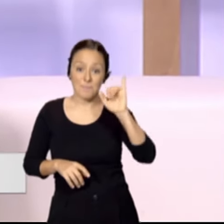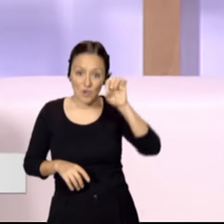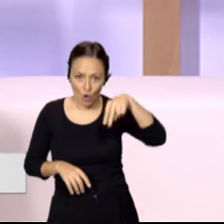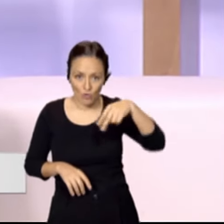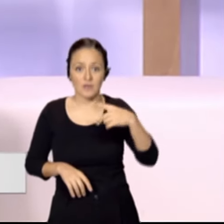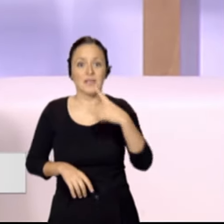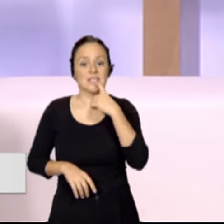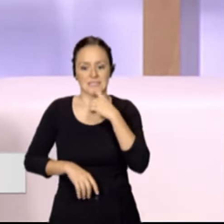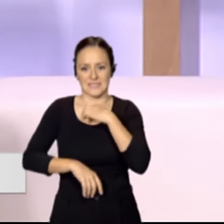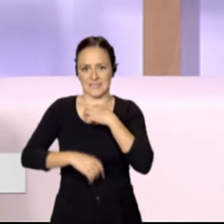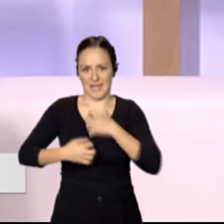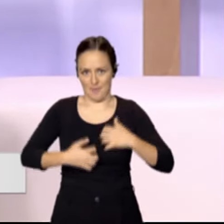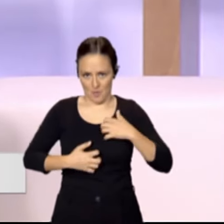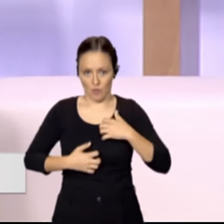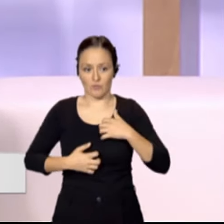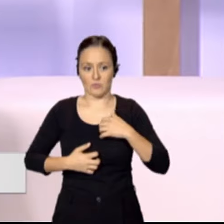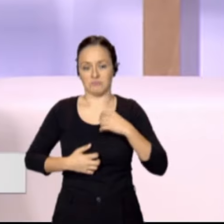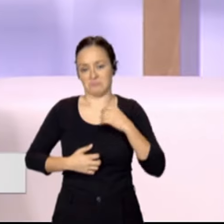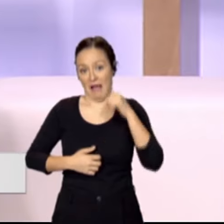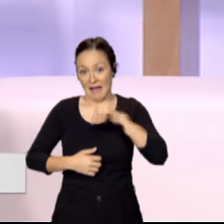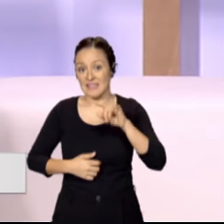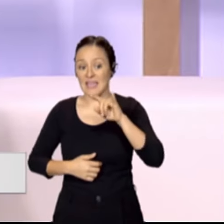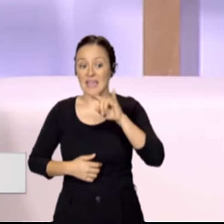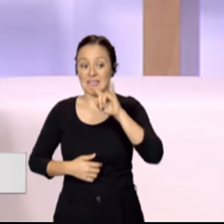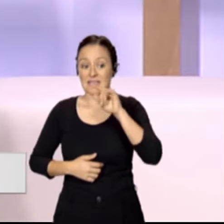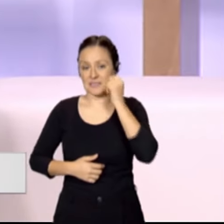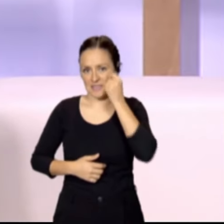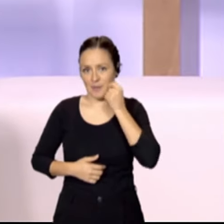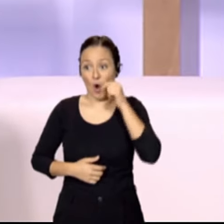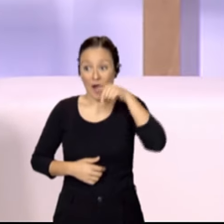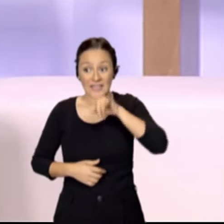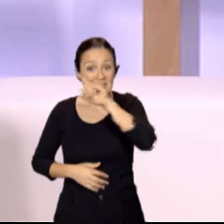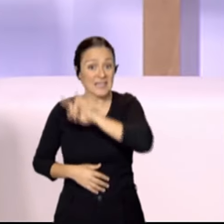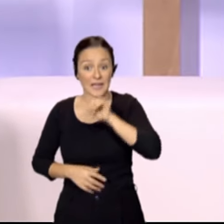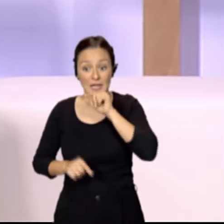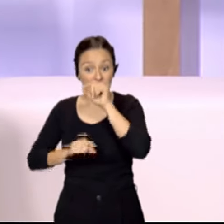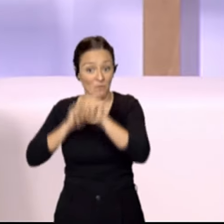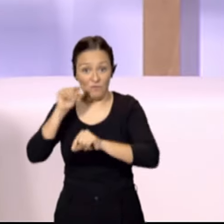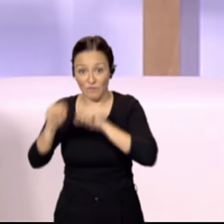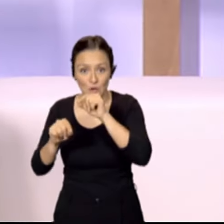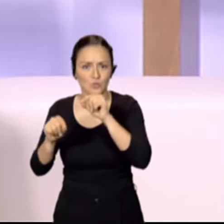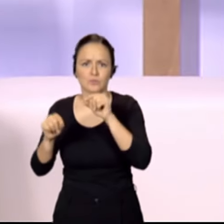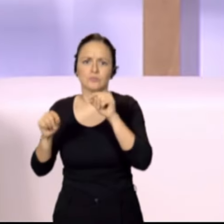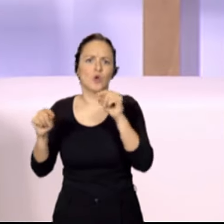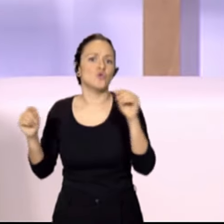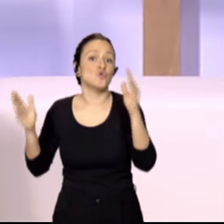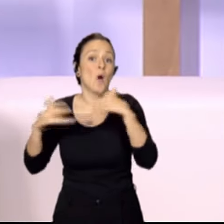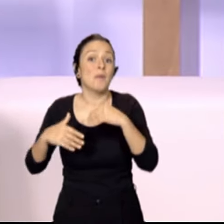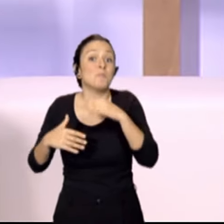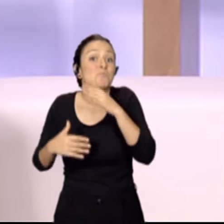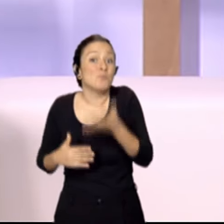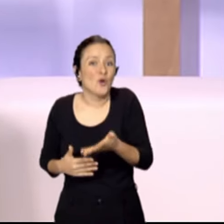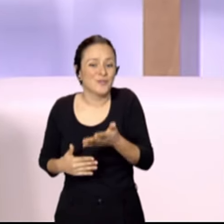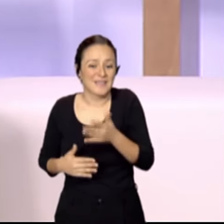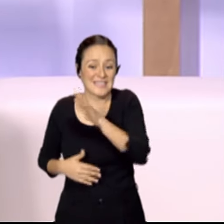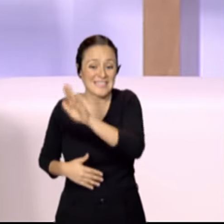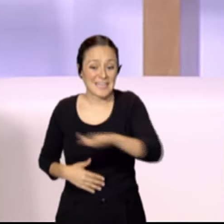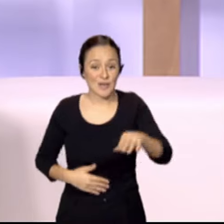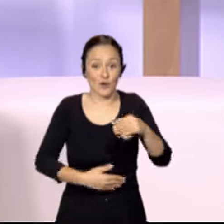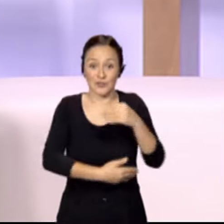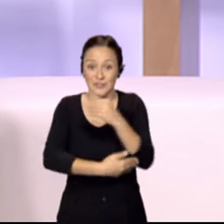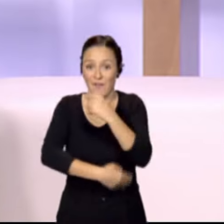hay sarampión autóctono en Canarias es decir no circula el virus del sarampión porque las coberturas de niños bien vacunados de